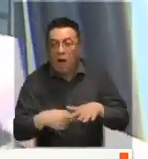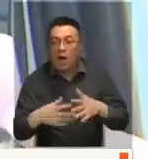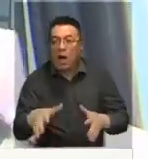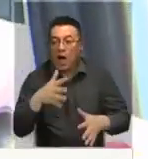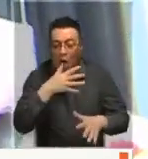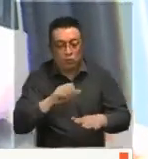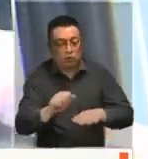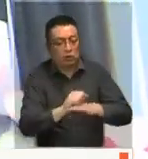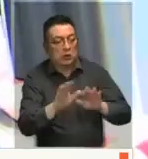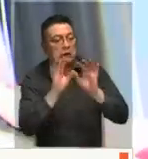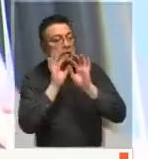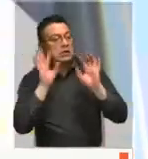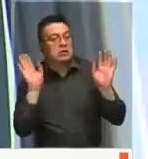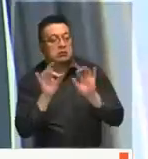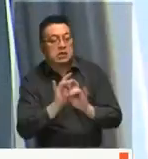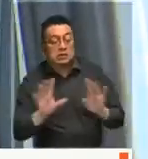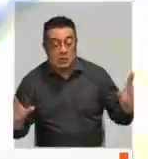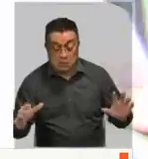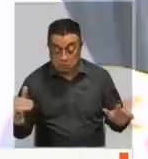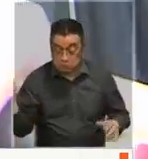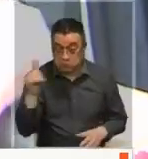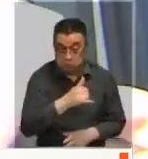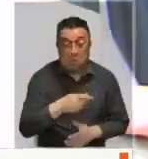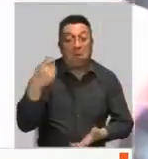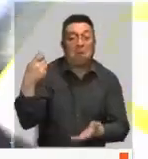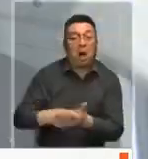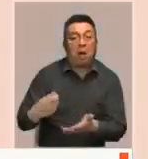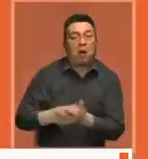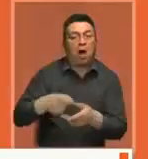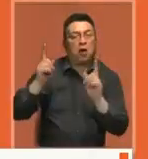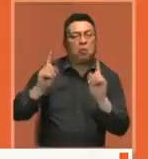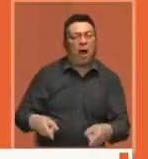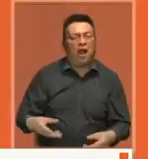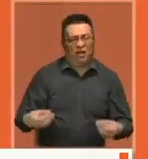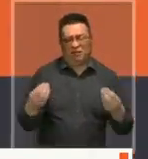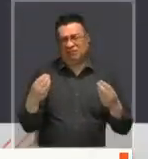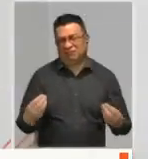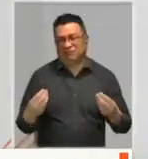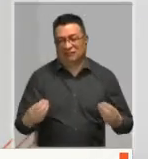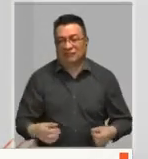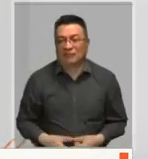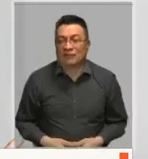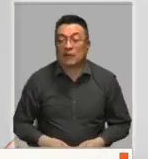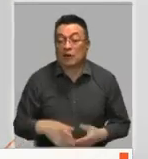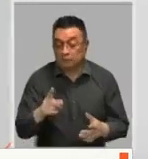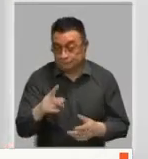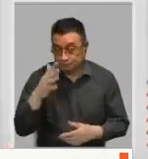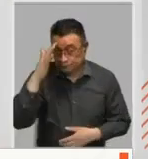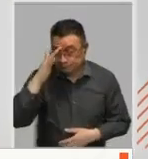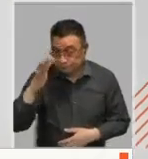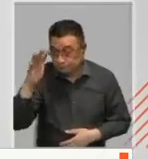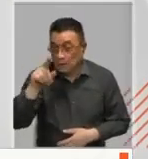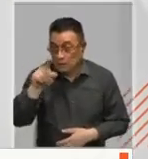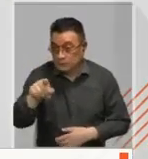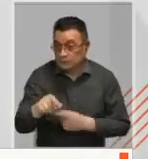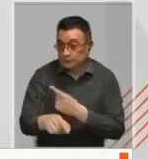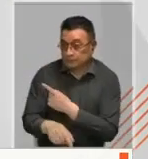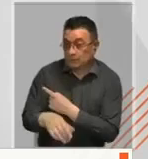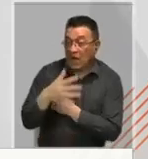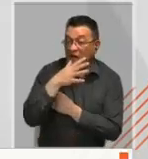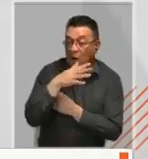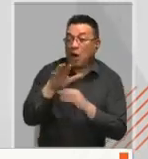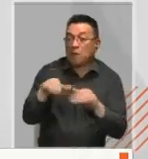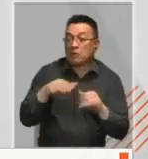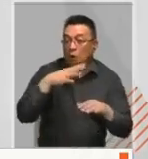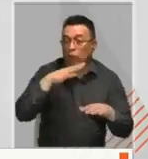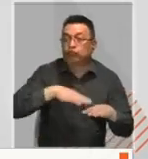auto lavado a veces, pero... ¿Le siguen cobrando? Le siguen cobrando. Para que se haga una idea, aquí estamos. El agua sigue